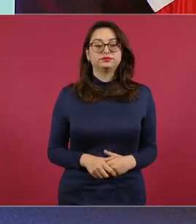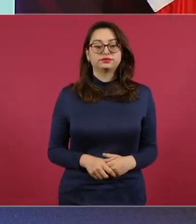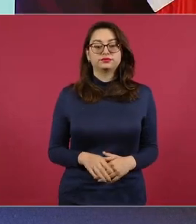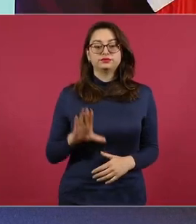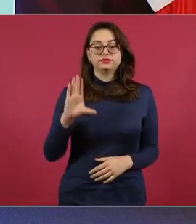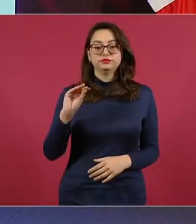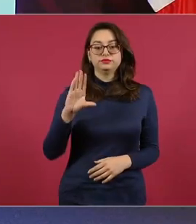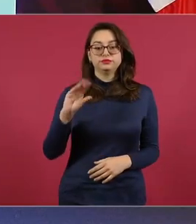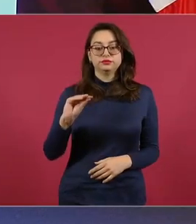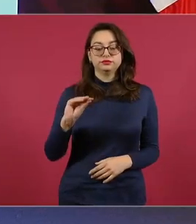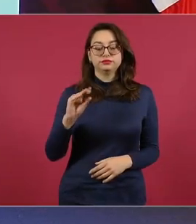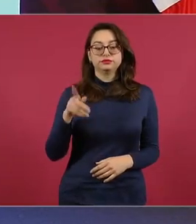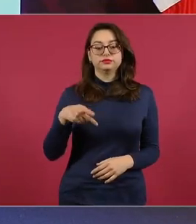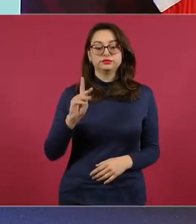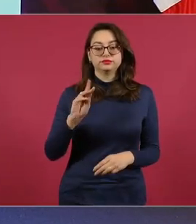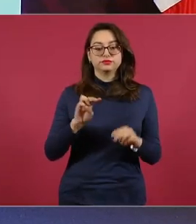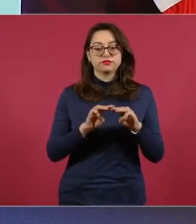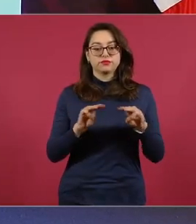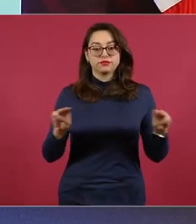90 kilómetros.